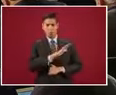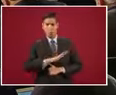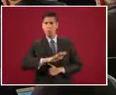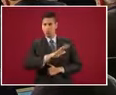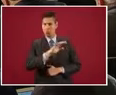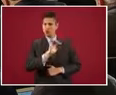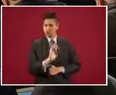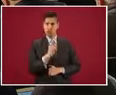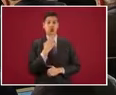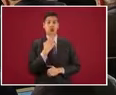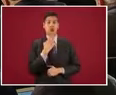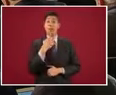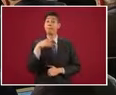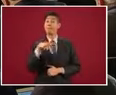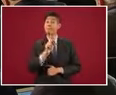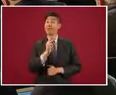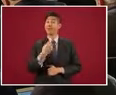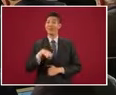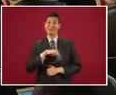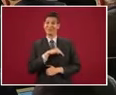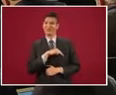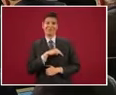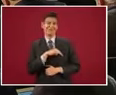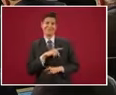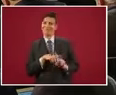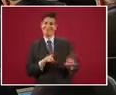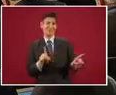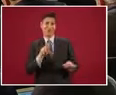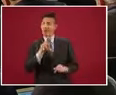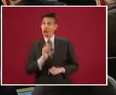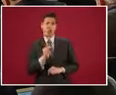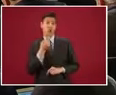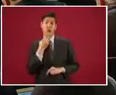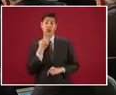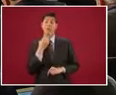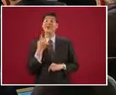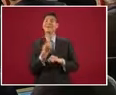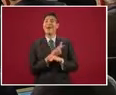Pero nos estamos ahorrando mucho viajando